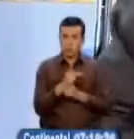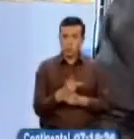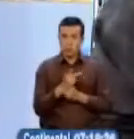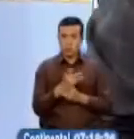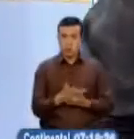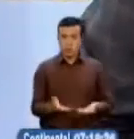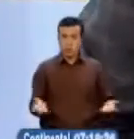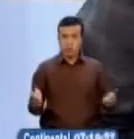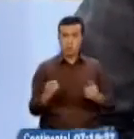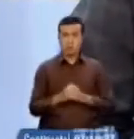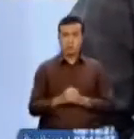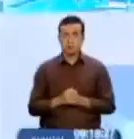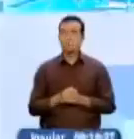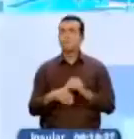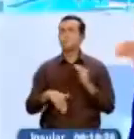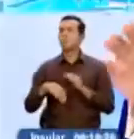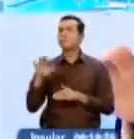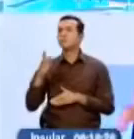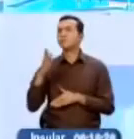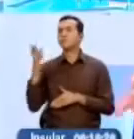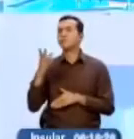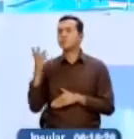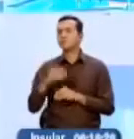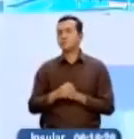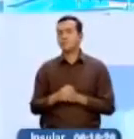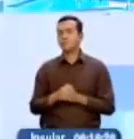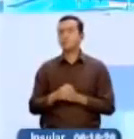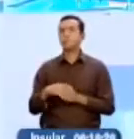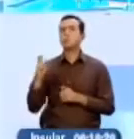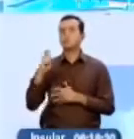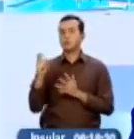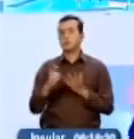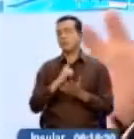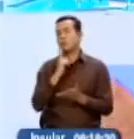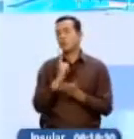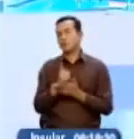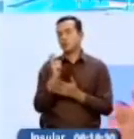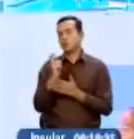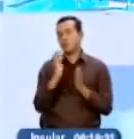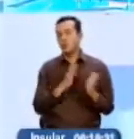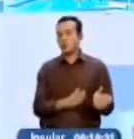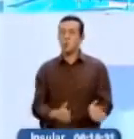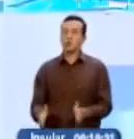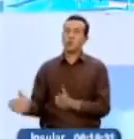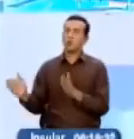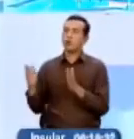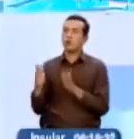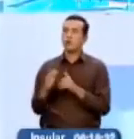este patrimonio esconde sobre todo fue hubo necesidad de organizar